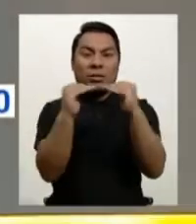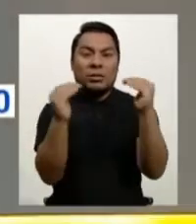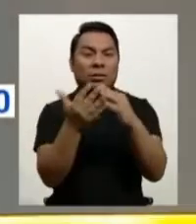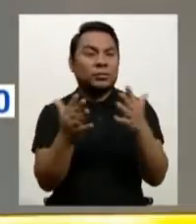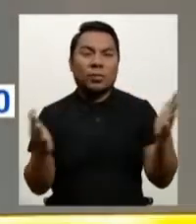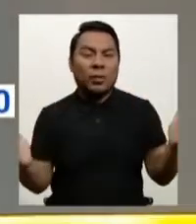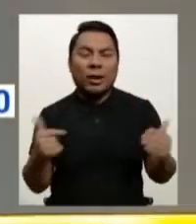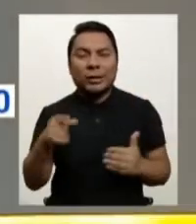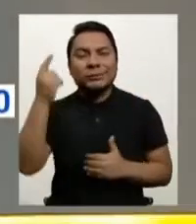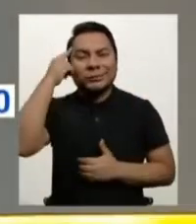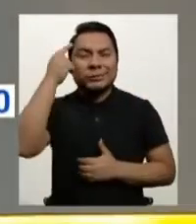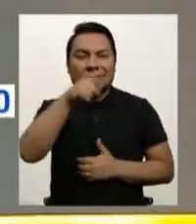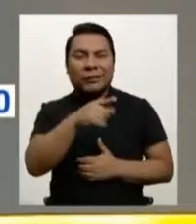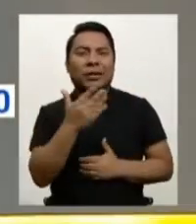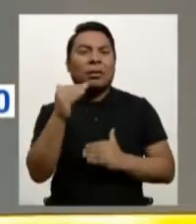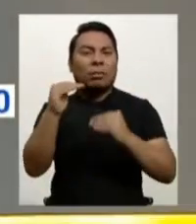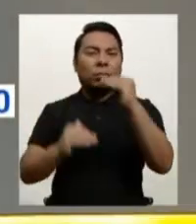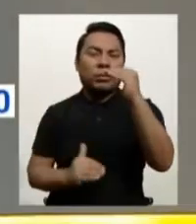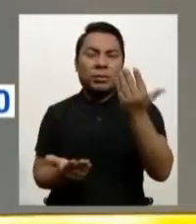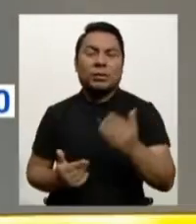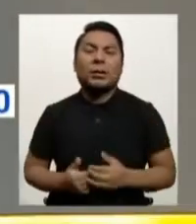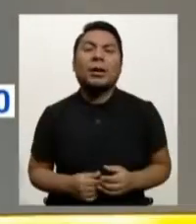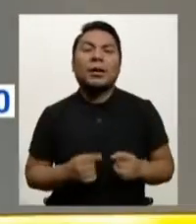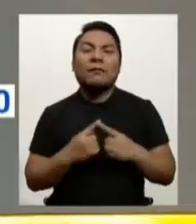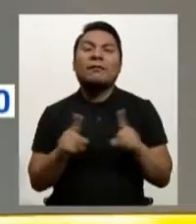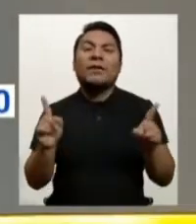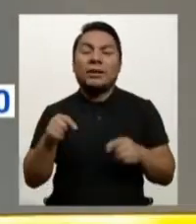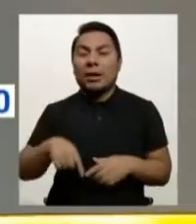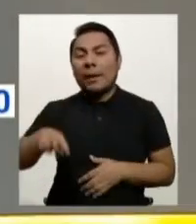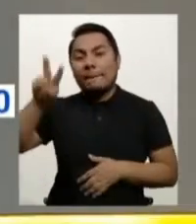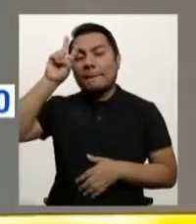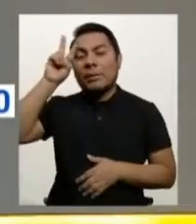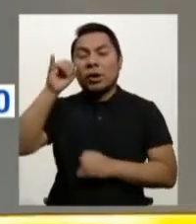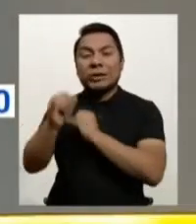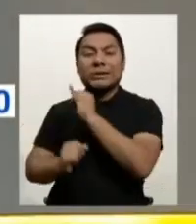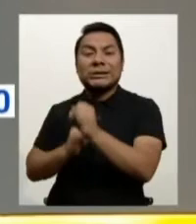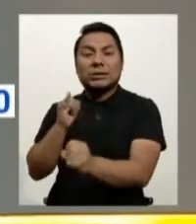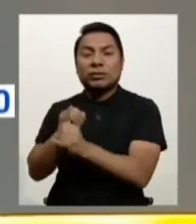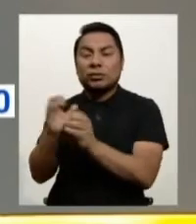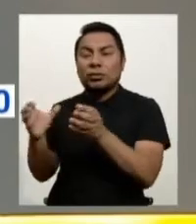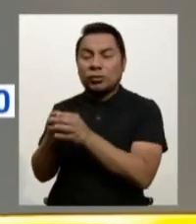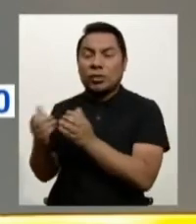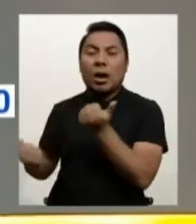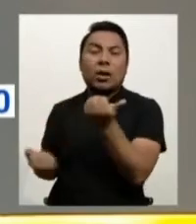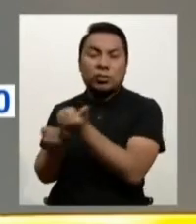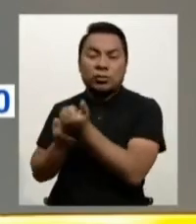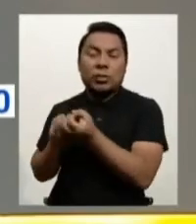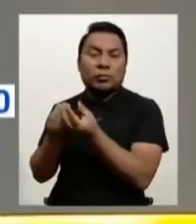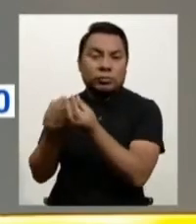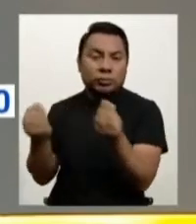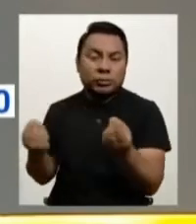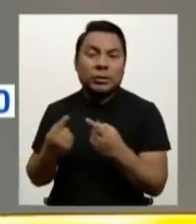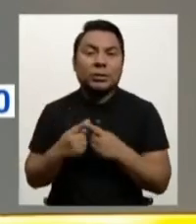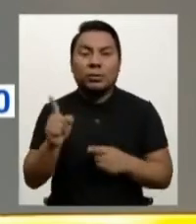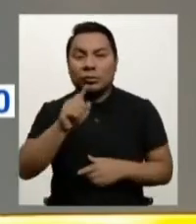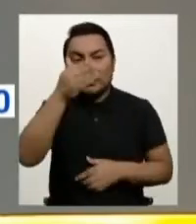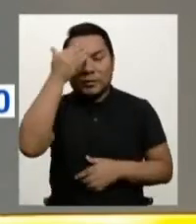¿no? Aquí, en el caso peruano, las presiones internacionales también funcionaron bastante. No olvidemos que el